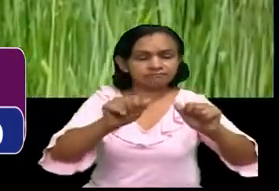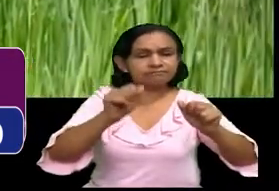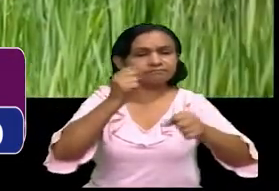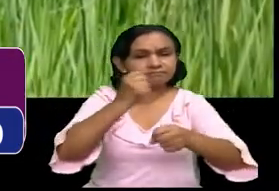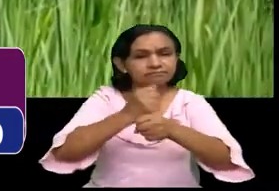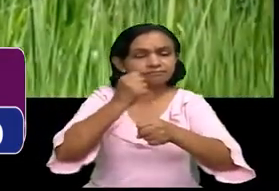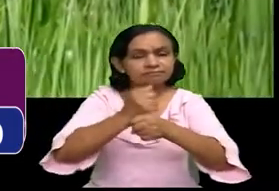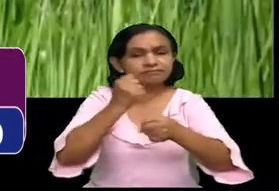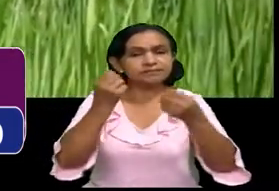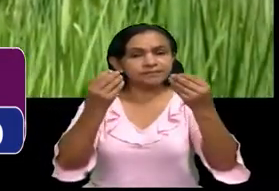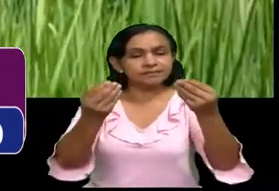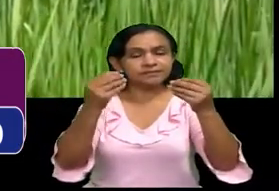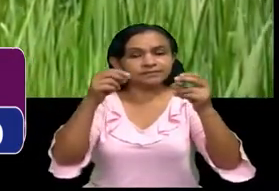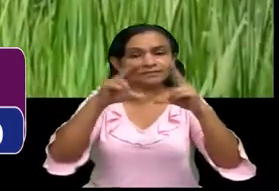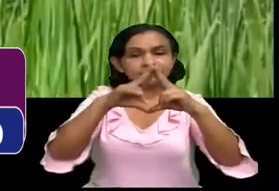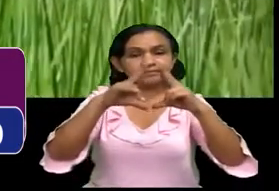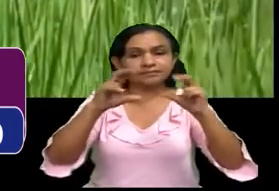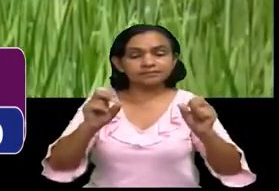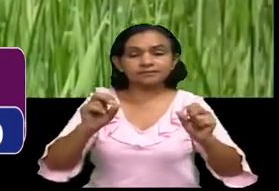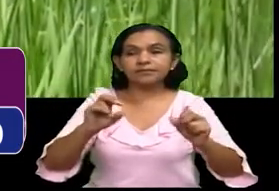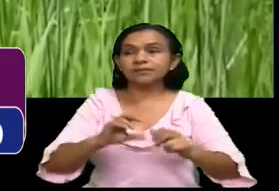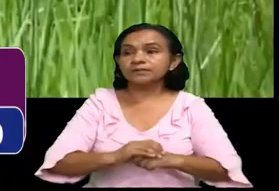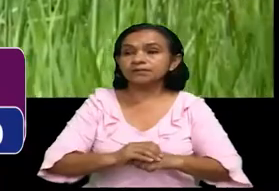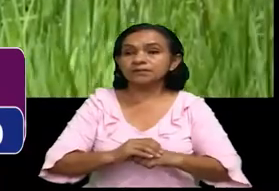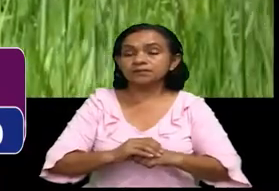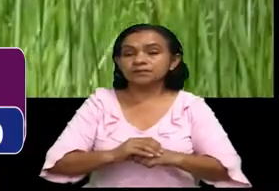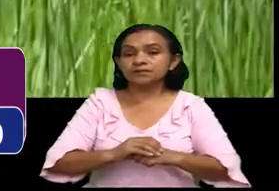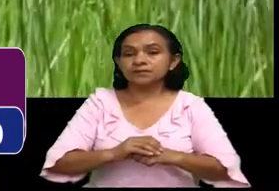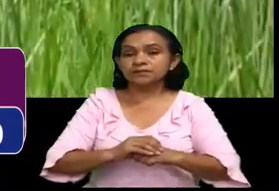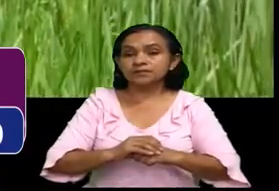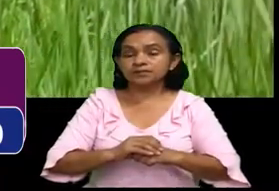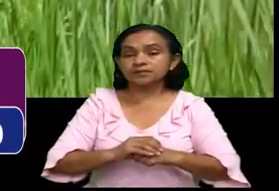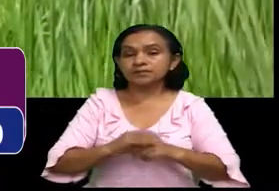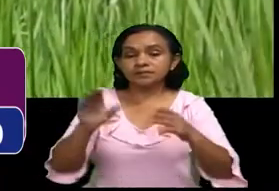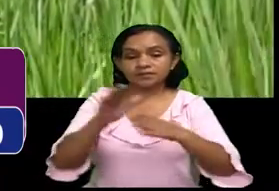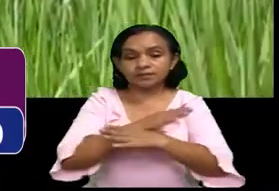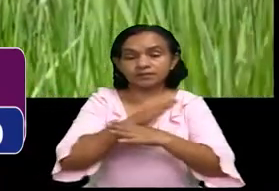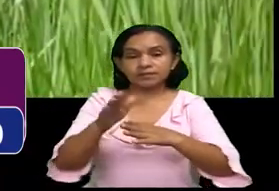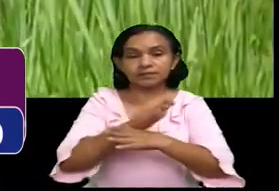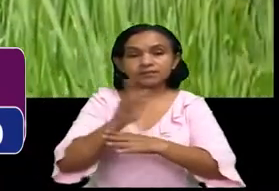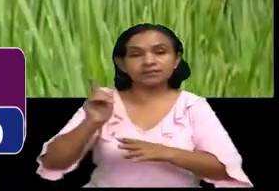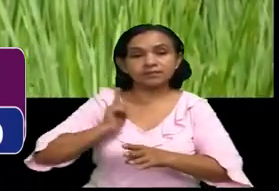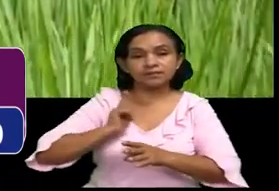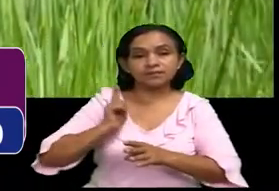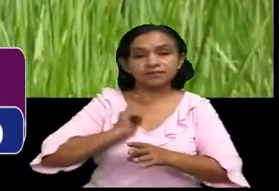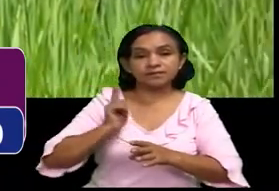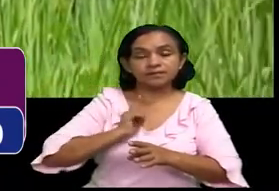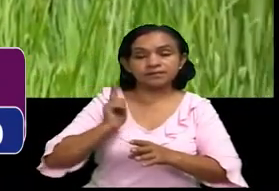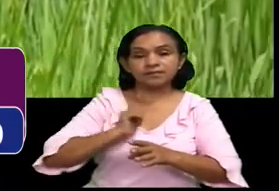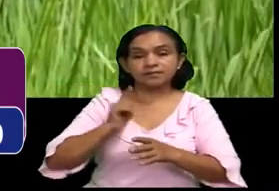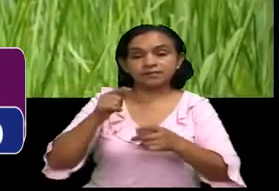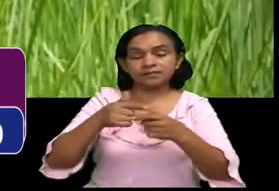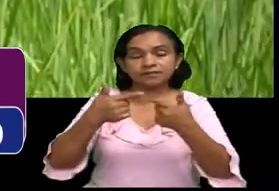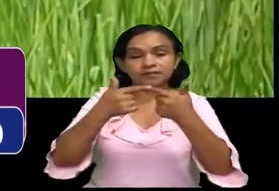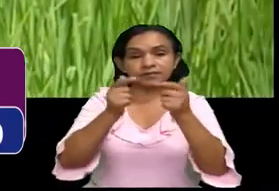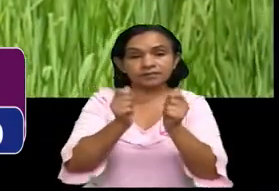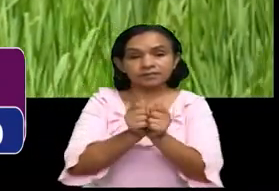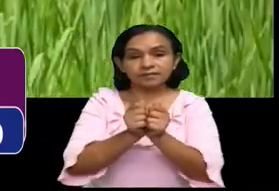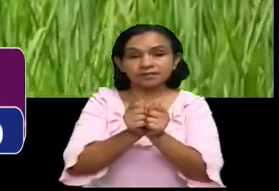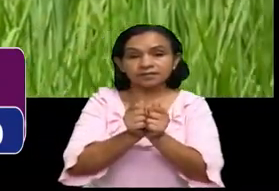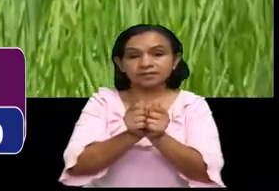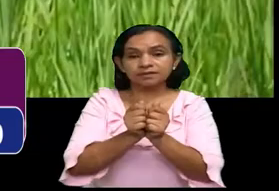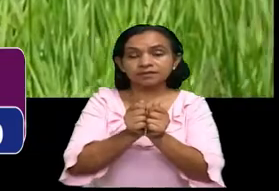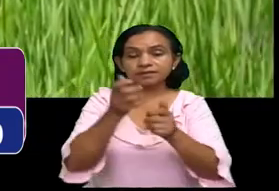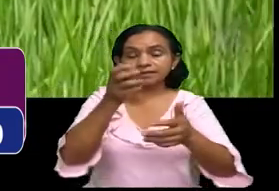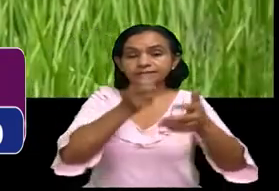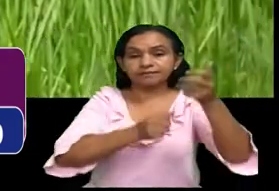este sentido. Incluso ya a nivel de las razas cebuinas tenemos una cámara nicaragüense del cebú